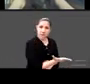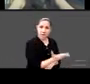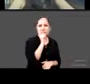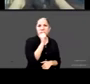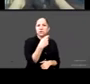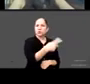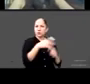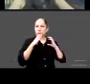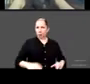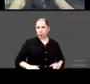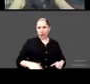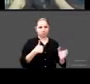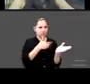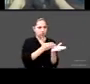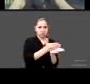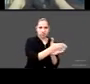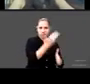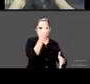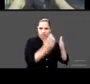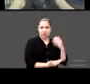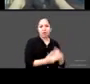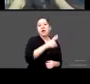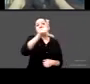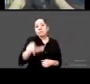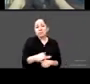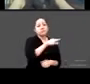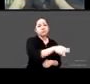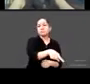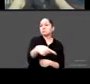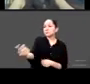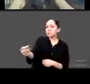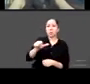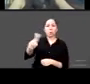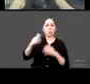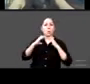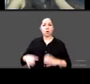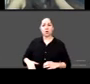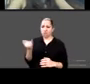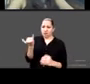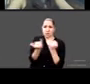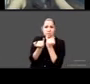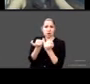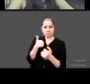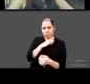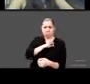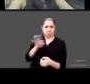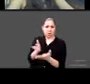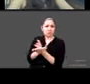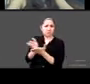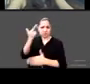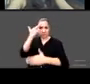encuentre en una relación de conflicto y a la que él considere que tiene menor poder. Y con eso estaremos abonándole a